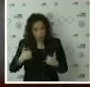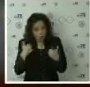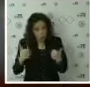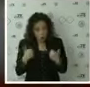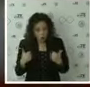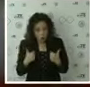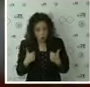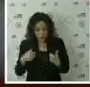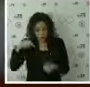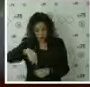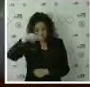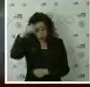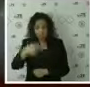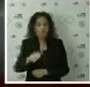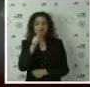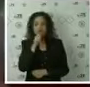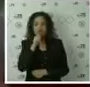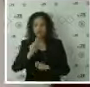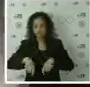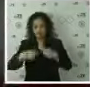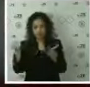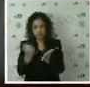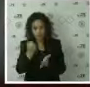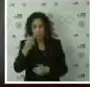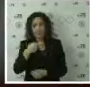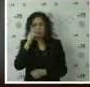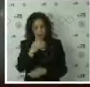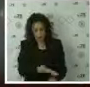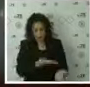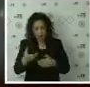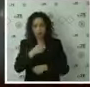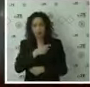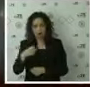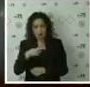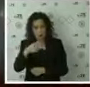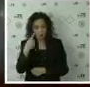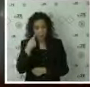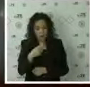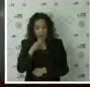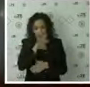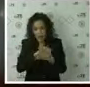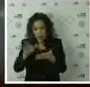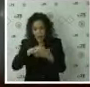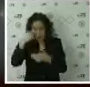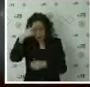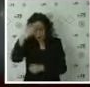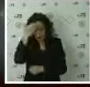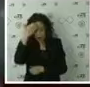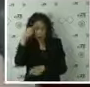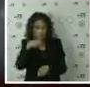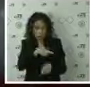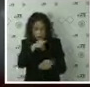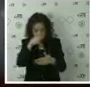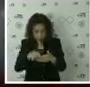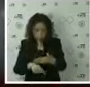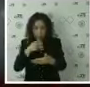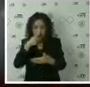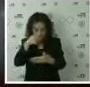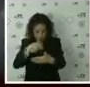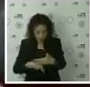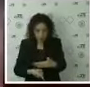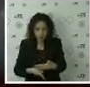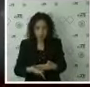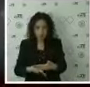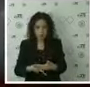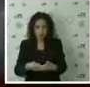país no ha ratificado, pero que ustedes deberían, y les invito a conocerla. En esos 2 instrumentos, su participación está, digamos, garantizada